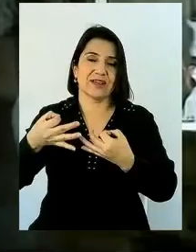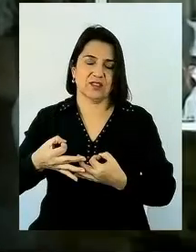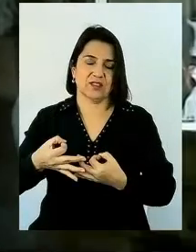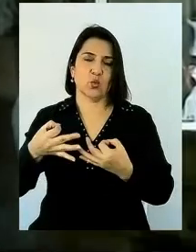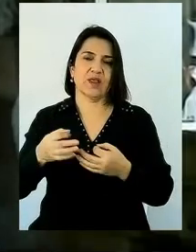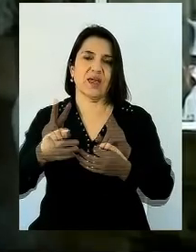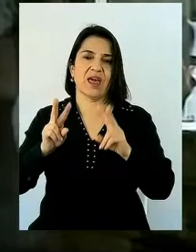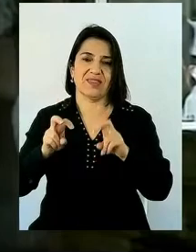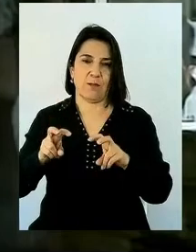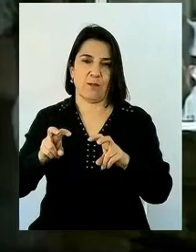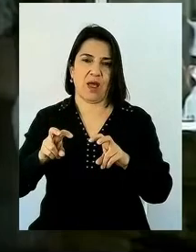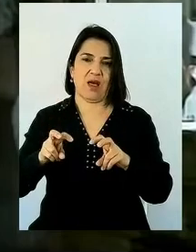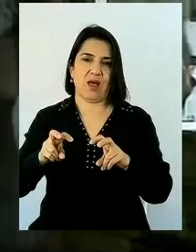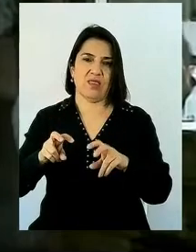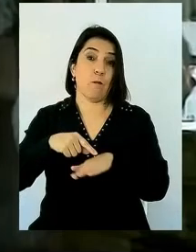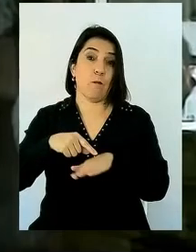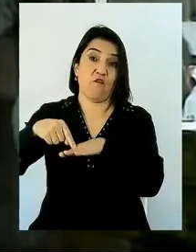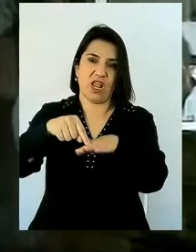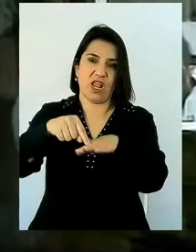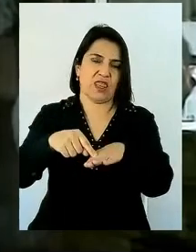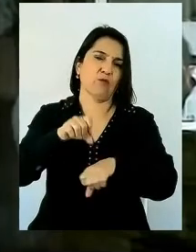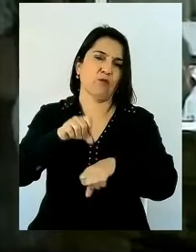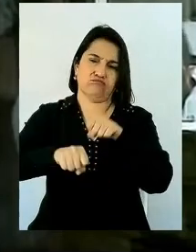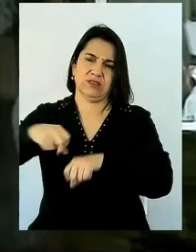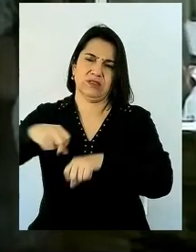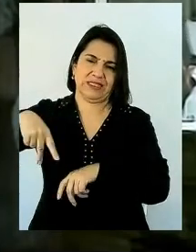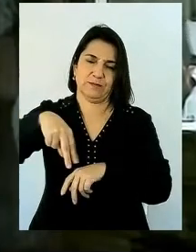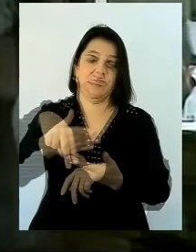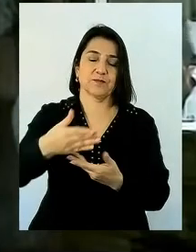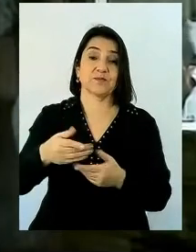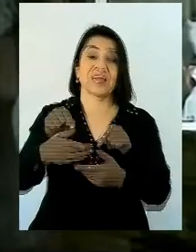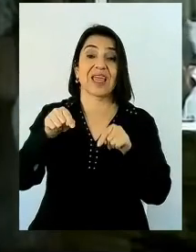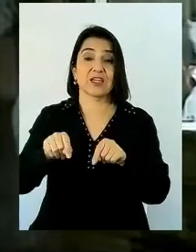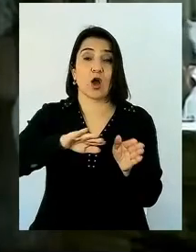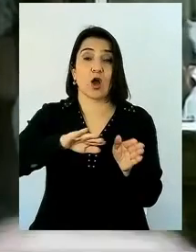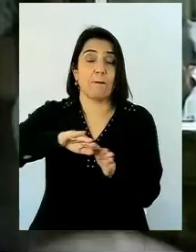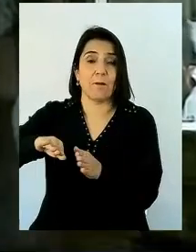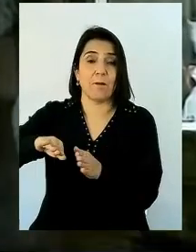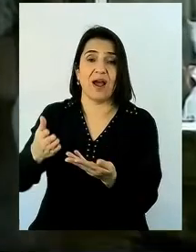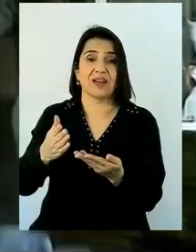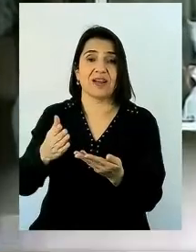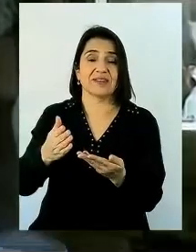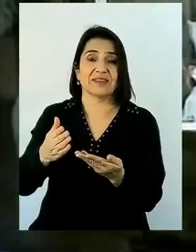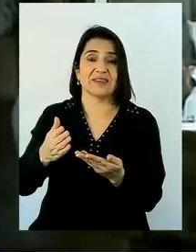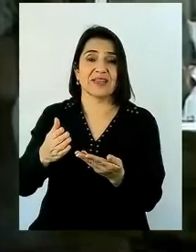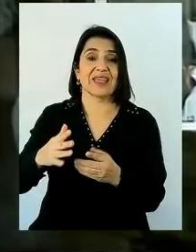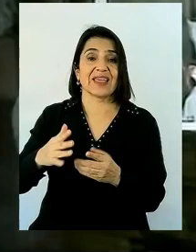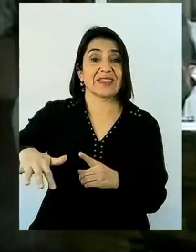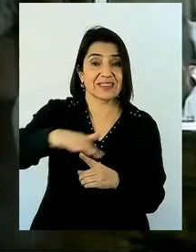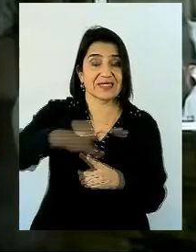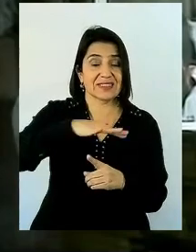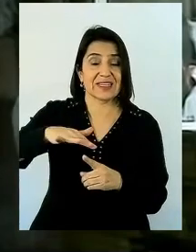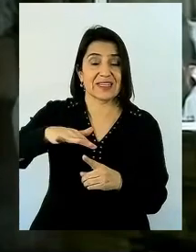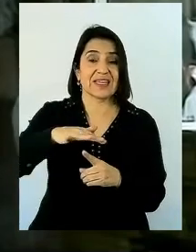eso, más allá del ambiente nacional, tenemos internacionalmente desde los